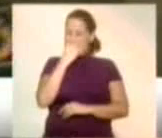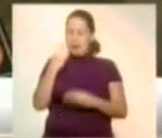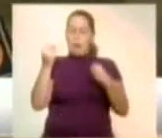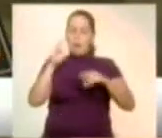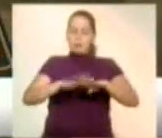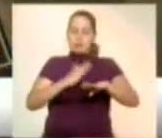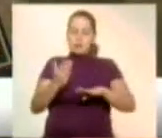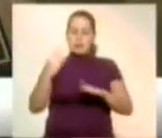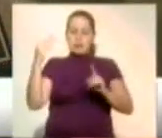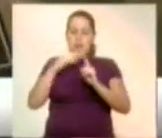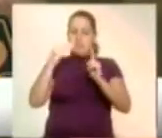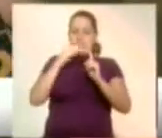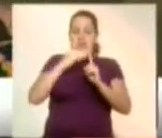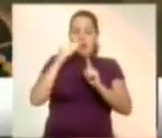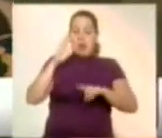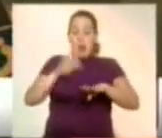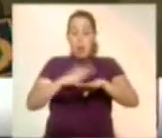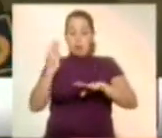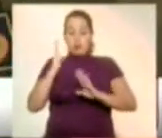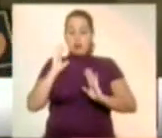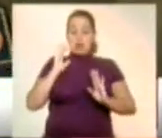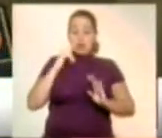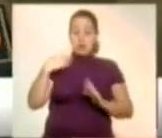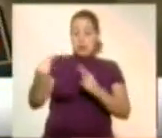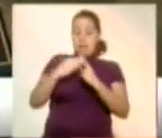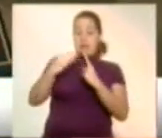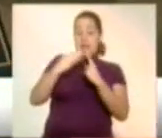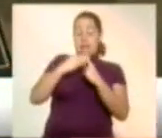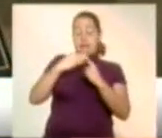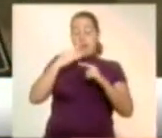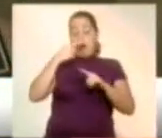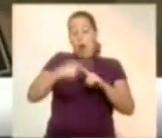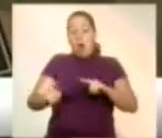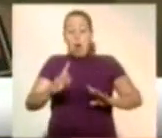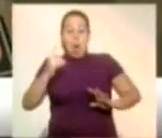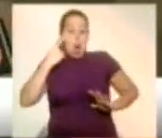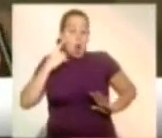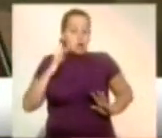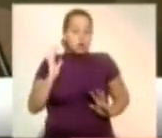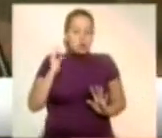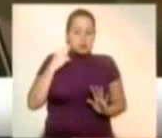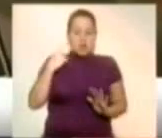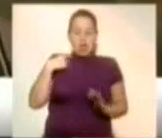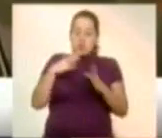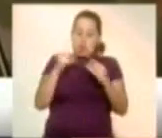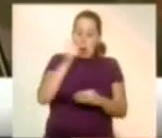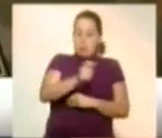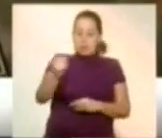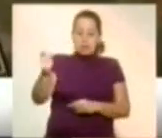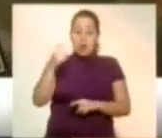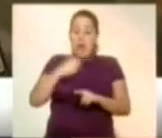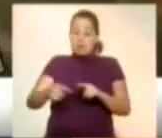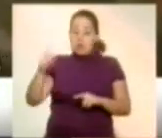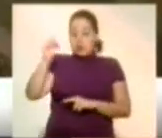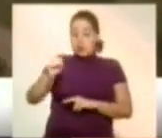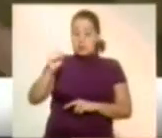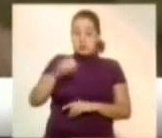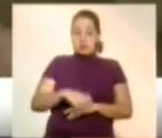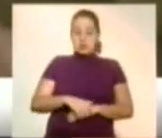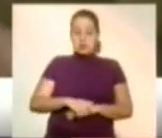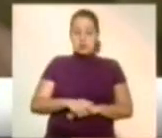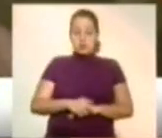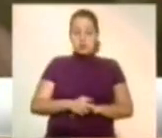maneja? Bueno, no sé, por esos casos me ha presionado ella a mí, no sé si será a todo el mundo, no sé cómo será, a mí sí. ¿A usted no le han